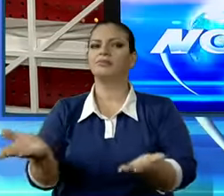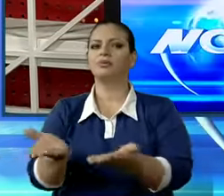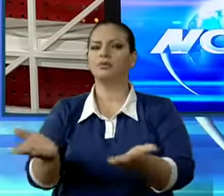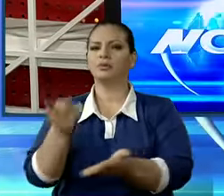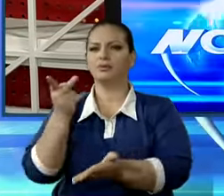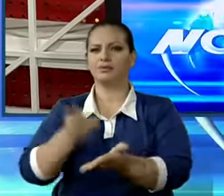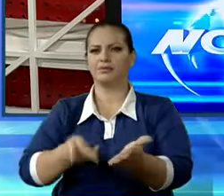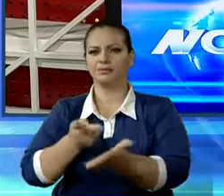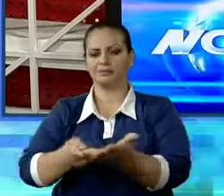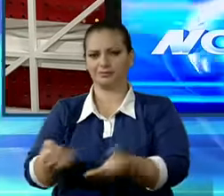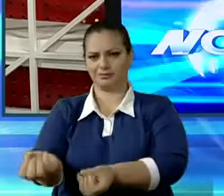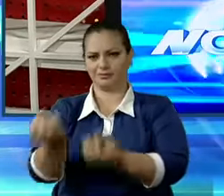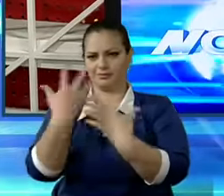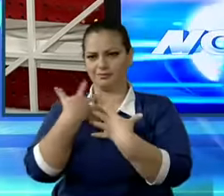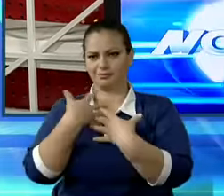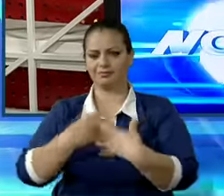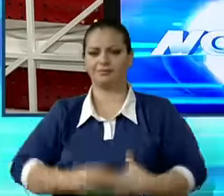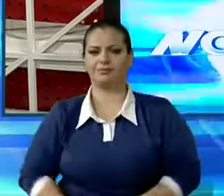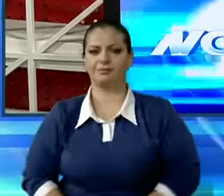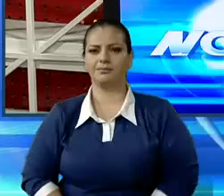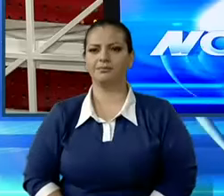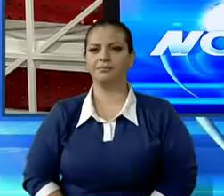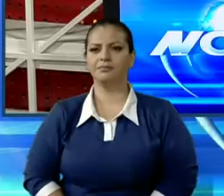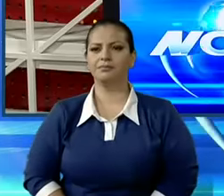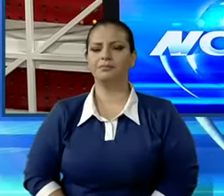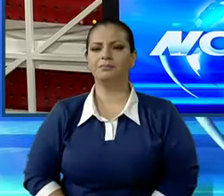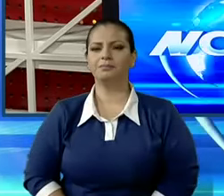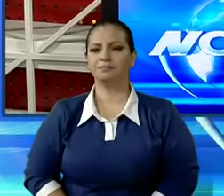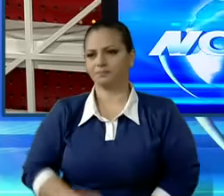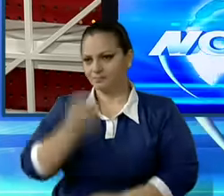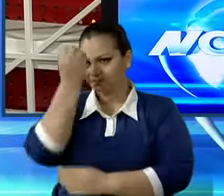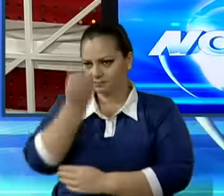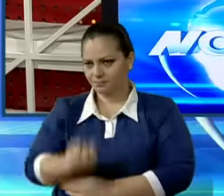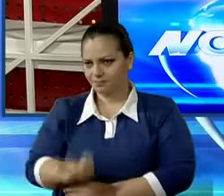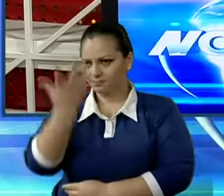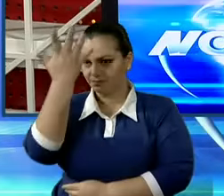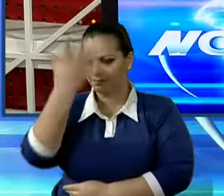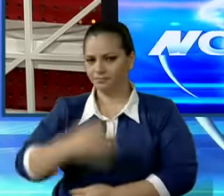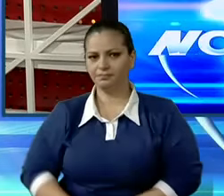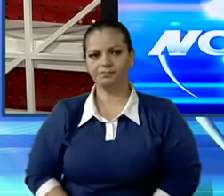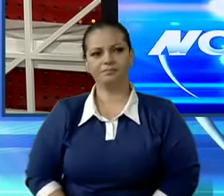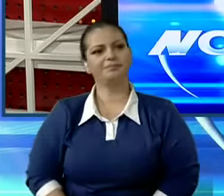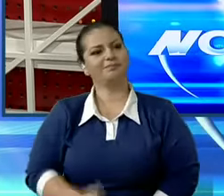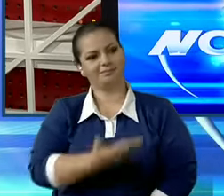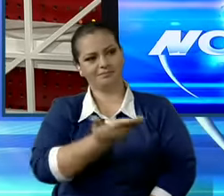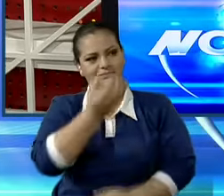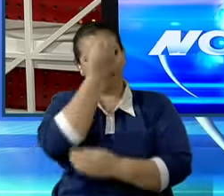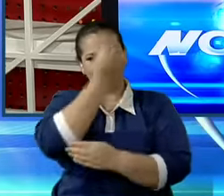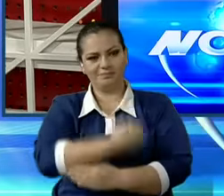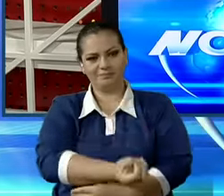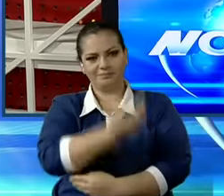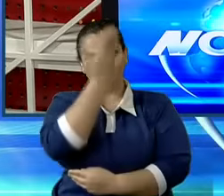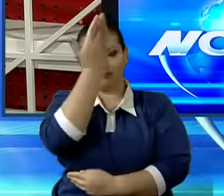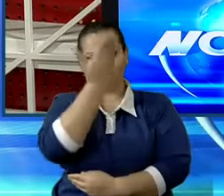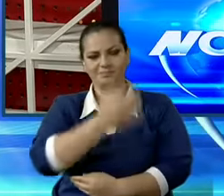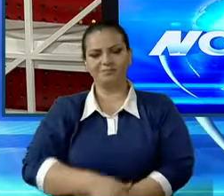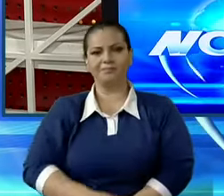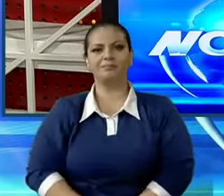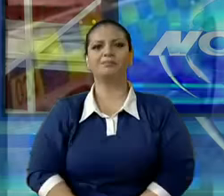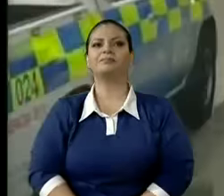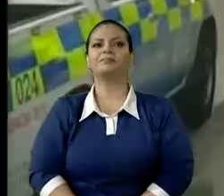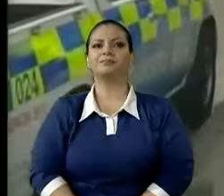se encuentra y qué nos reporta a esta hora de la mañana. Buenos días, Luxiola. Buenos días, Luxiola. Luisa Hugo, muy buenos días, televidentes. Estamos en